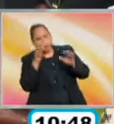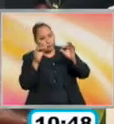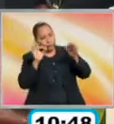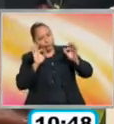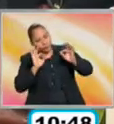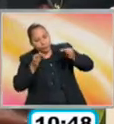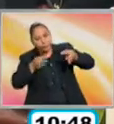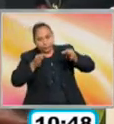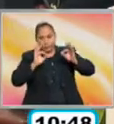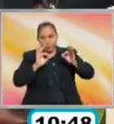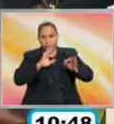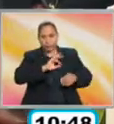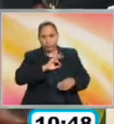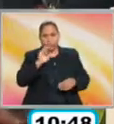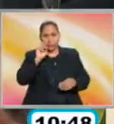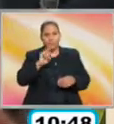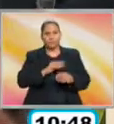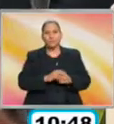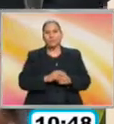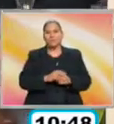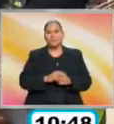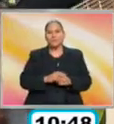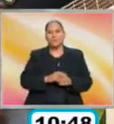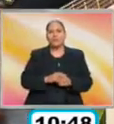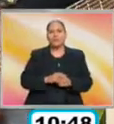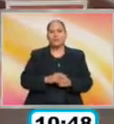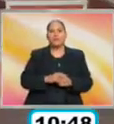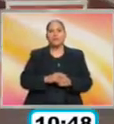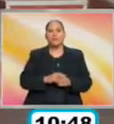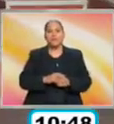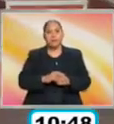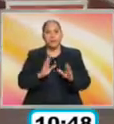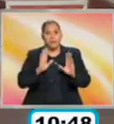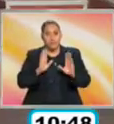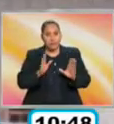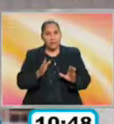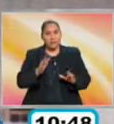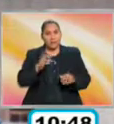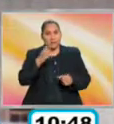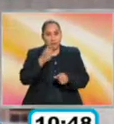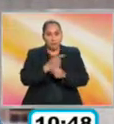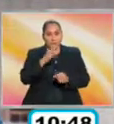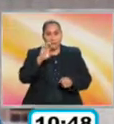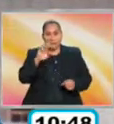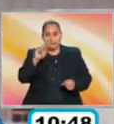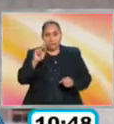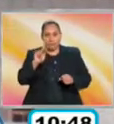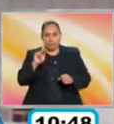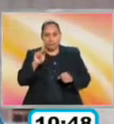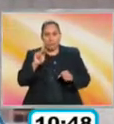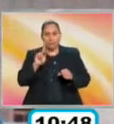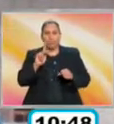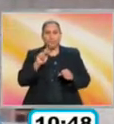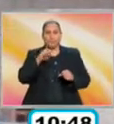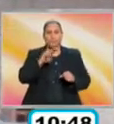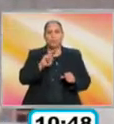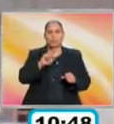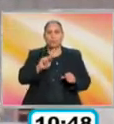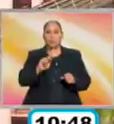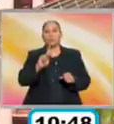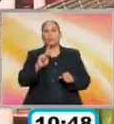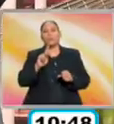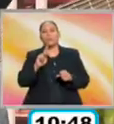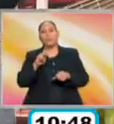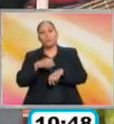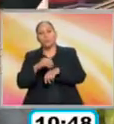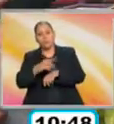Es un poco ahí trippy el asunto. Ya tienen su primer EP que se titula Nuk Volumen 1, porque